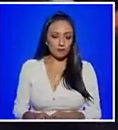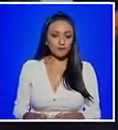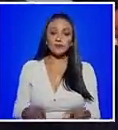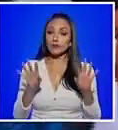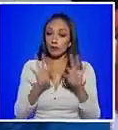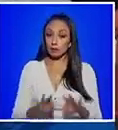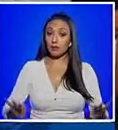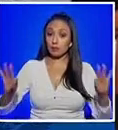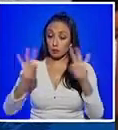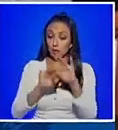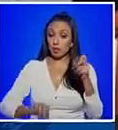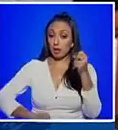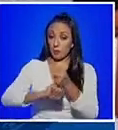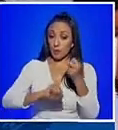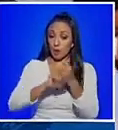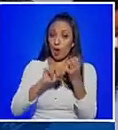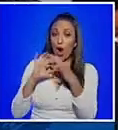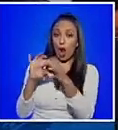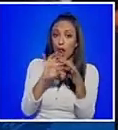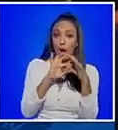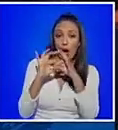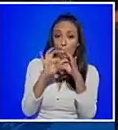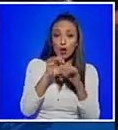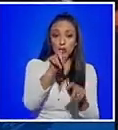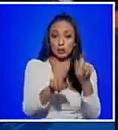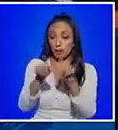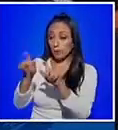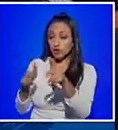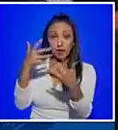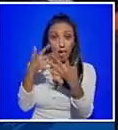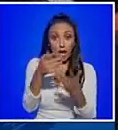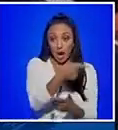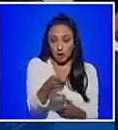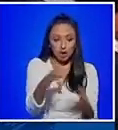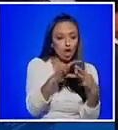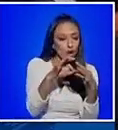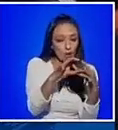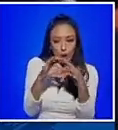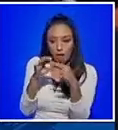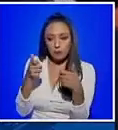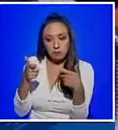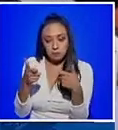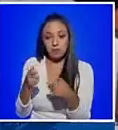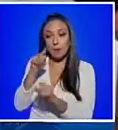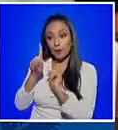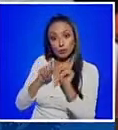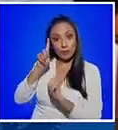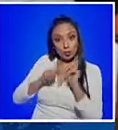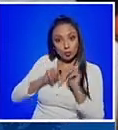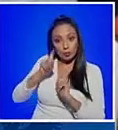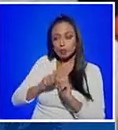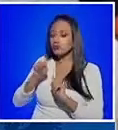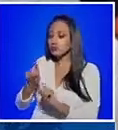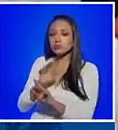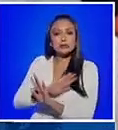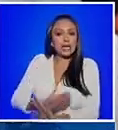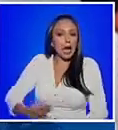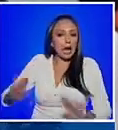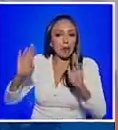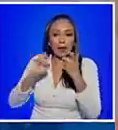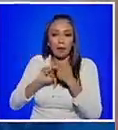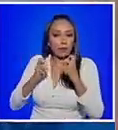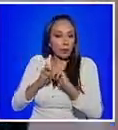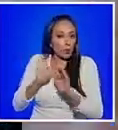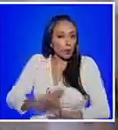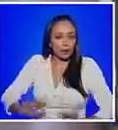apoyo y la cooperación que están dando todas las personas privadas de libertad hacia nuestros encuestadores. Efectivamente no hemos tenido ningún